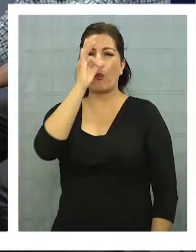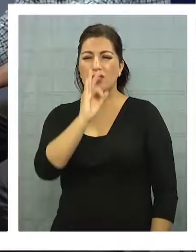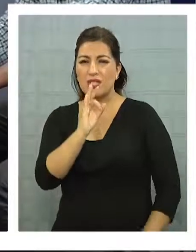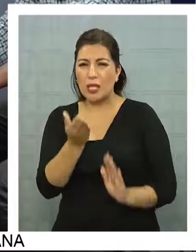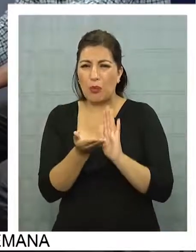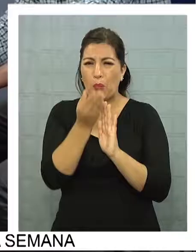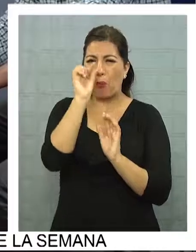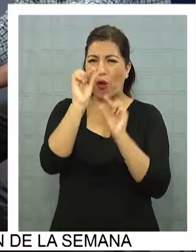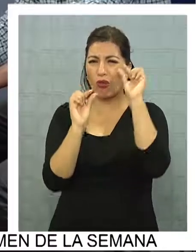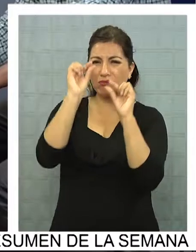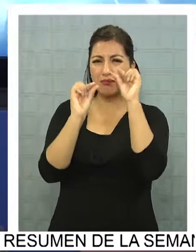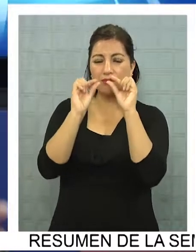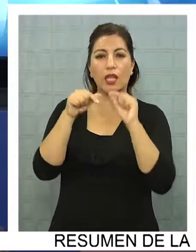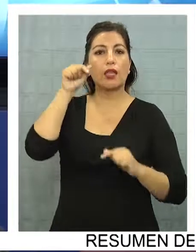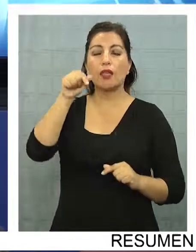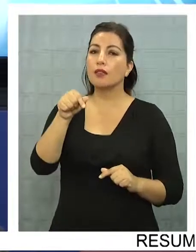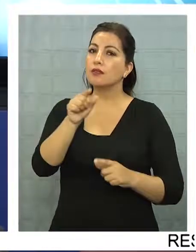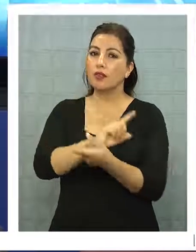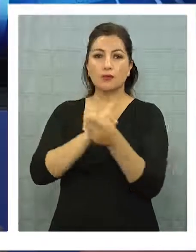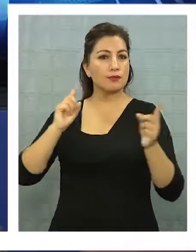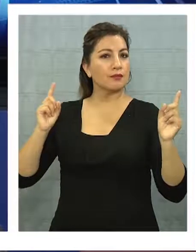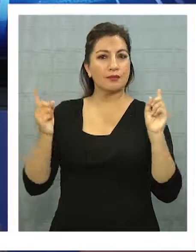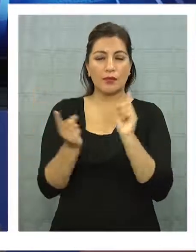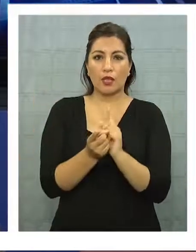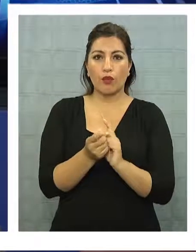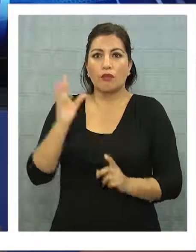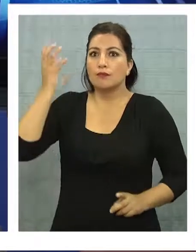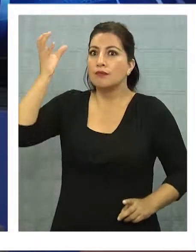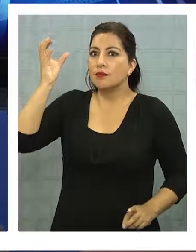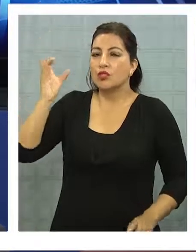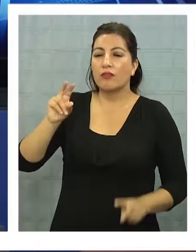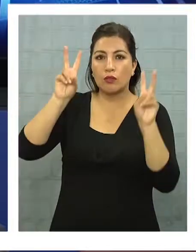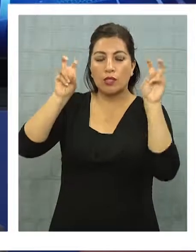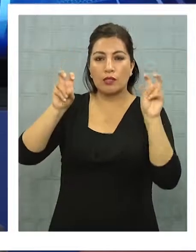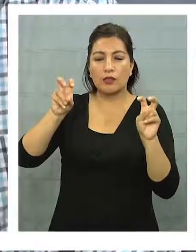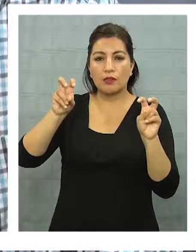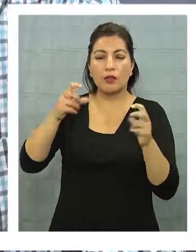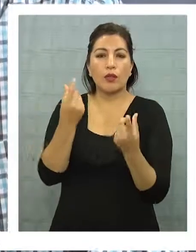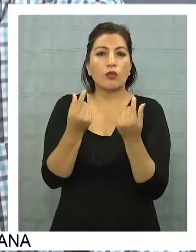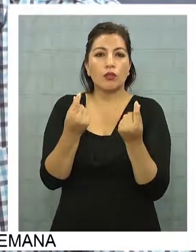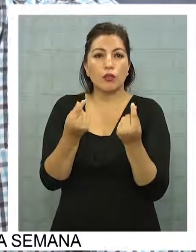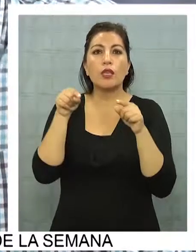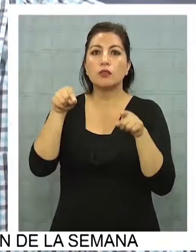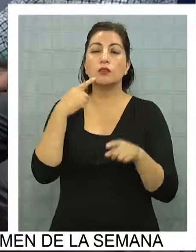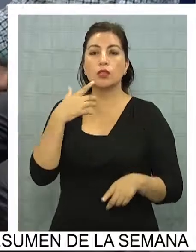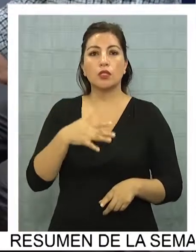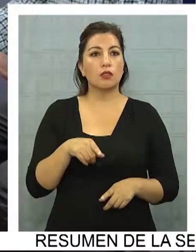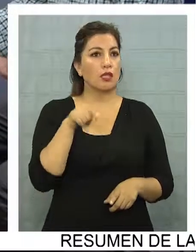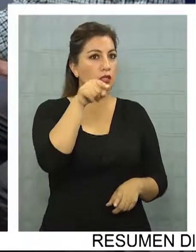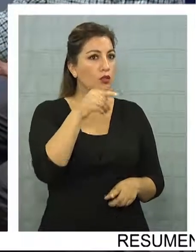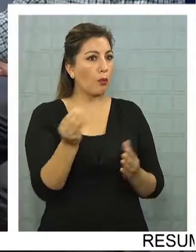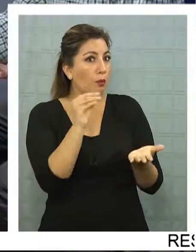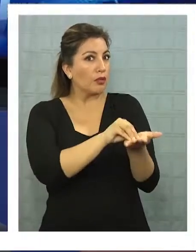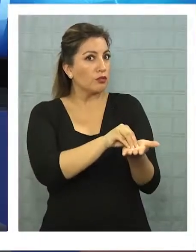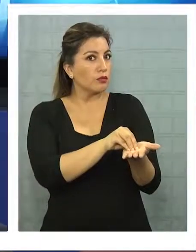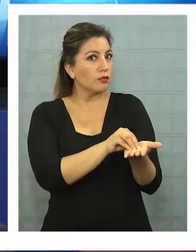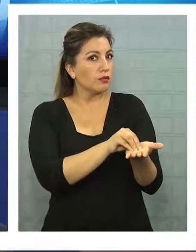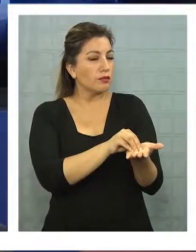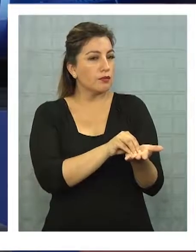ventaja. O sea, creo que el fenómeno de la inestabilidad e incertidumbre económica juega un papel importante en la presencia de la gente. Ahora,